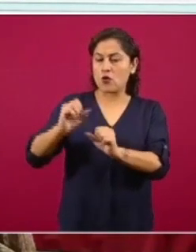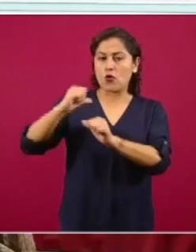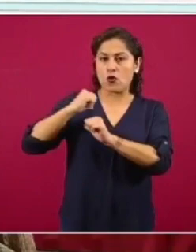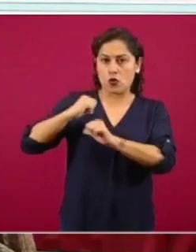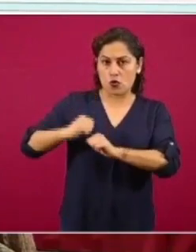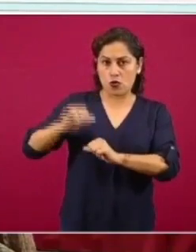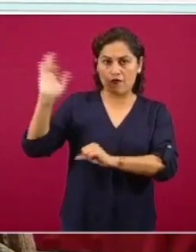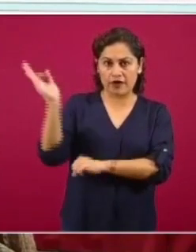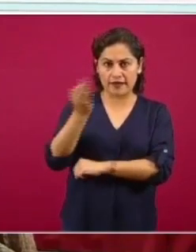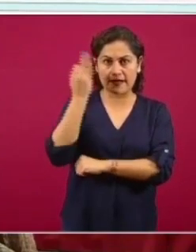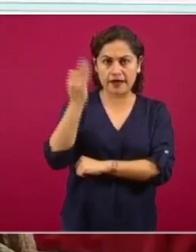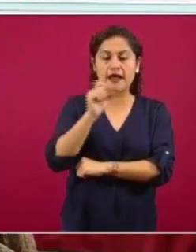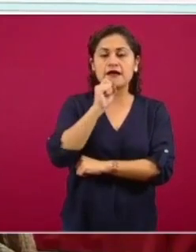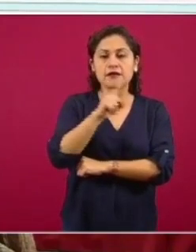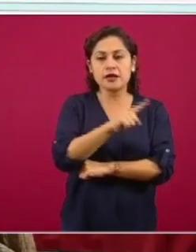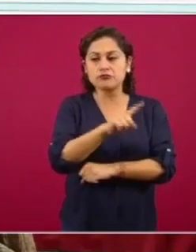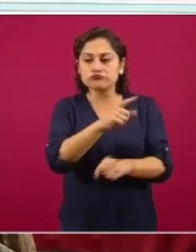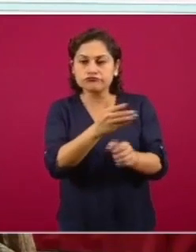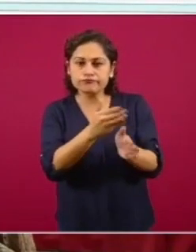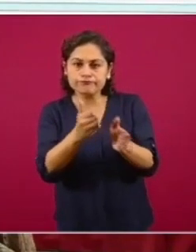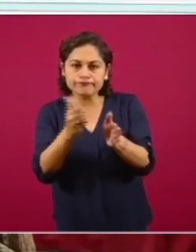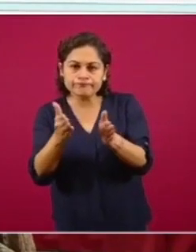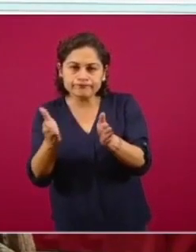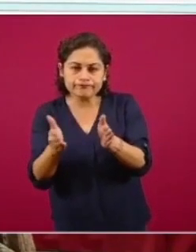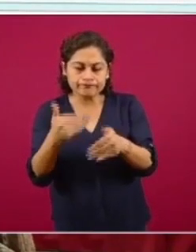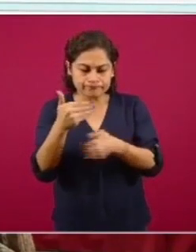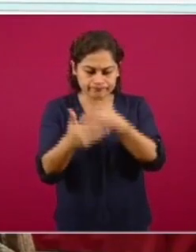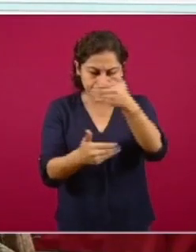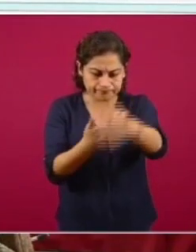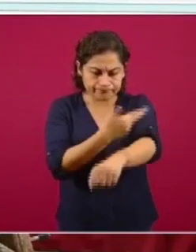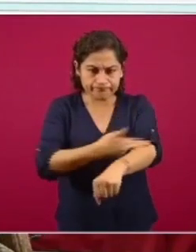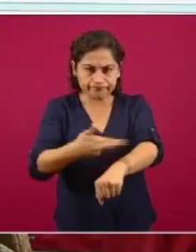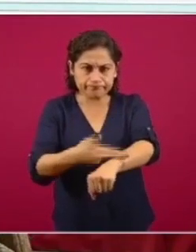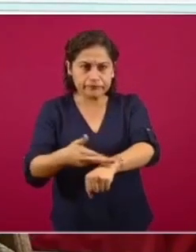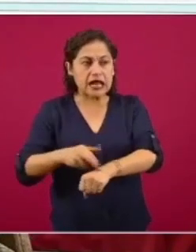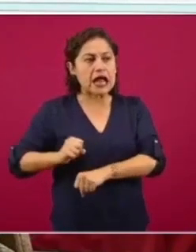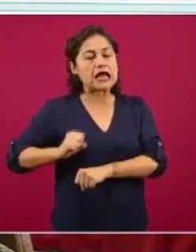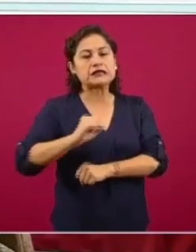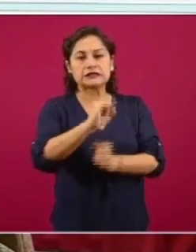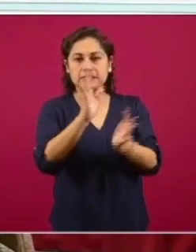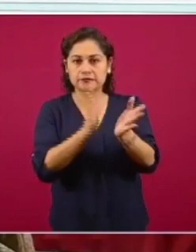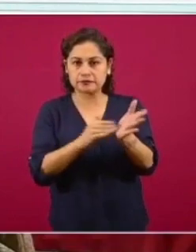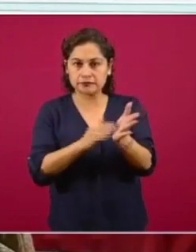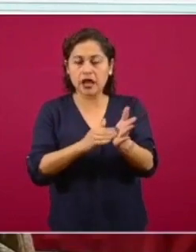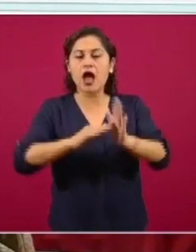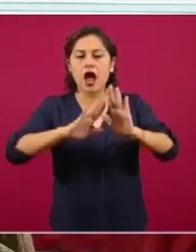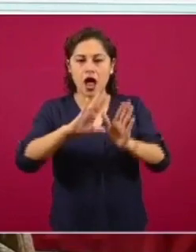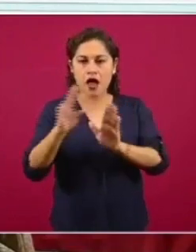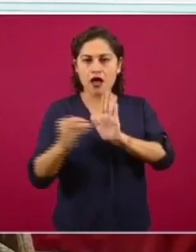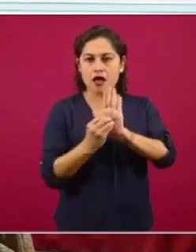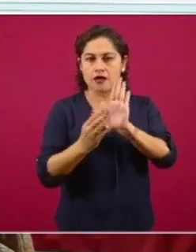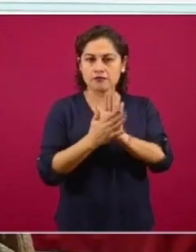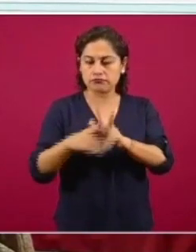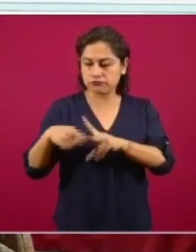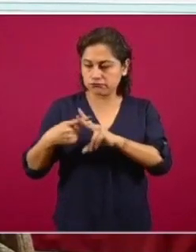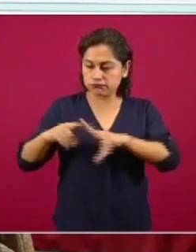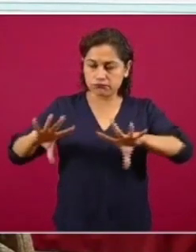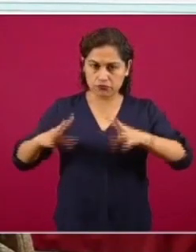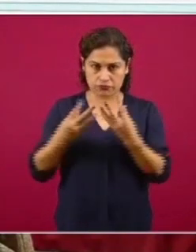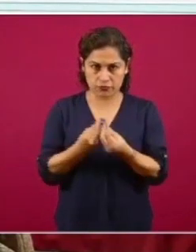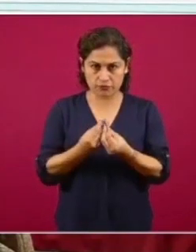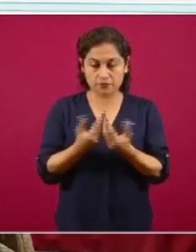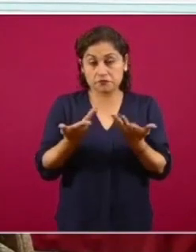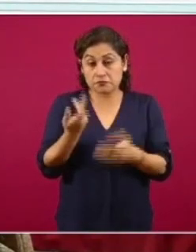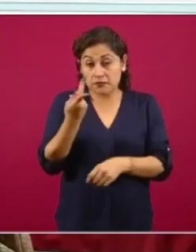nivel federal. Y una vez que va pasando y confirmando en estos niveles, es como se van agregando a estos casos confirmados. Pero